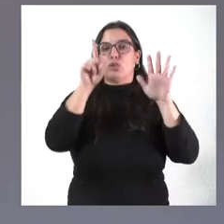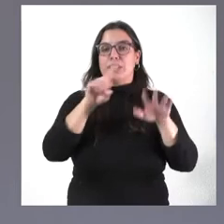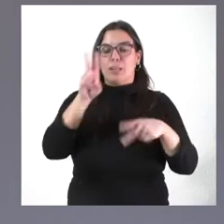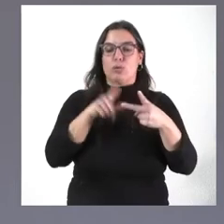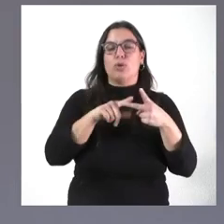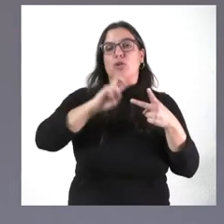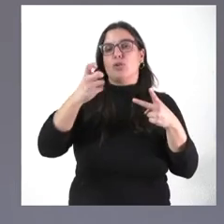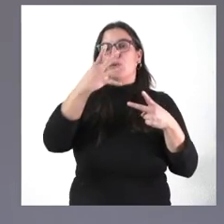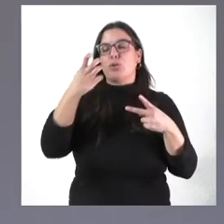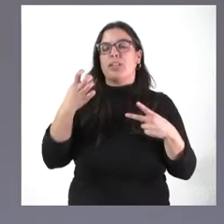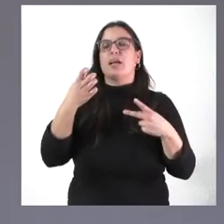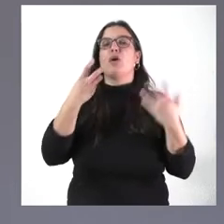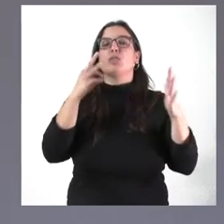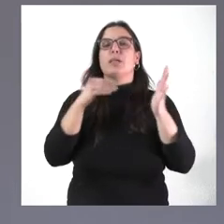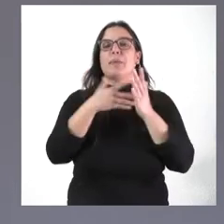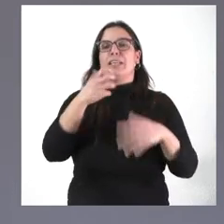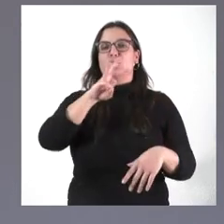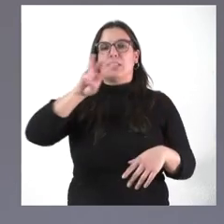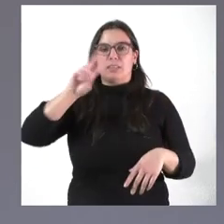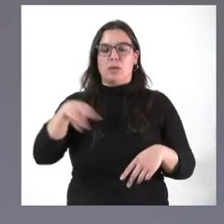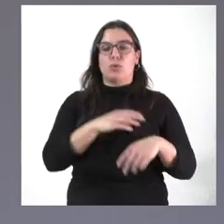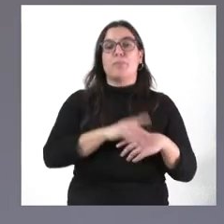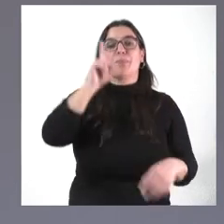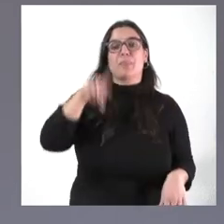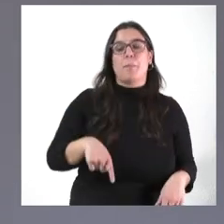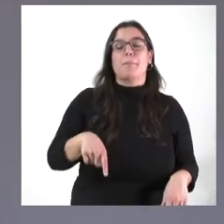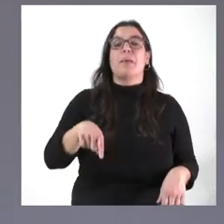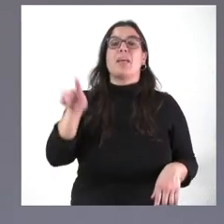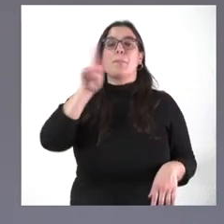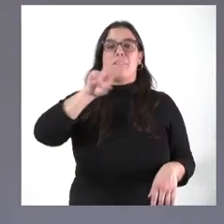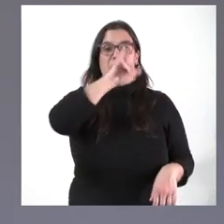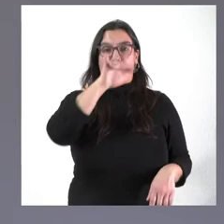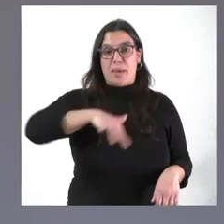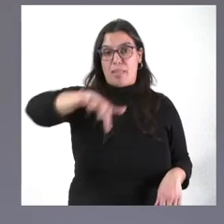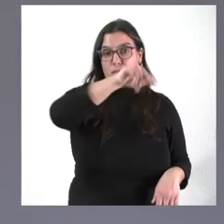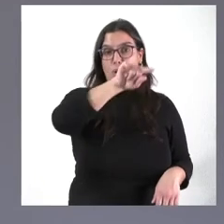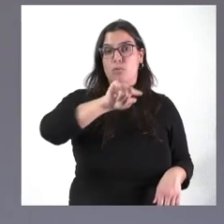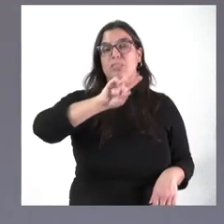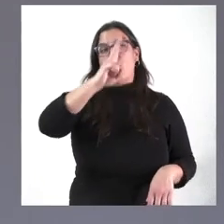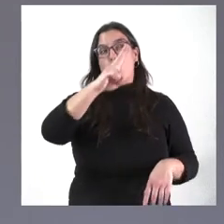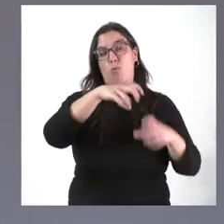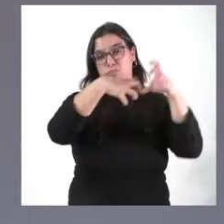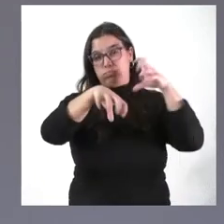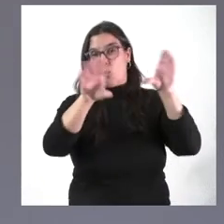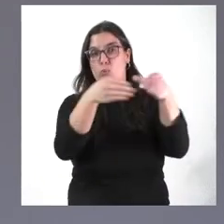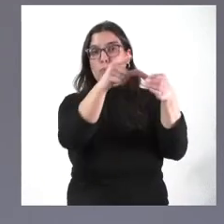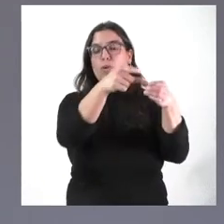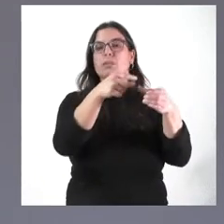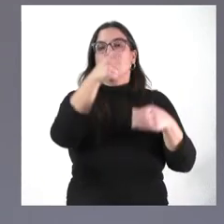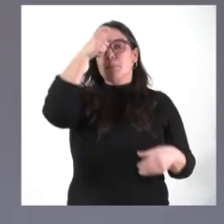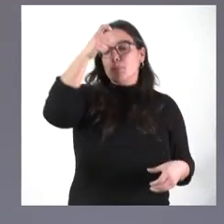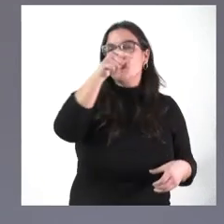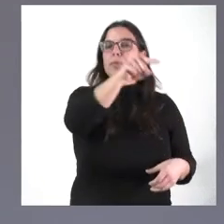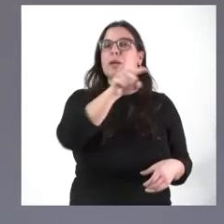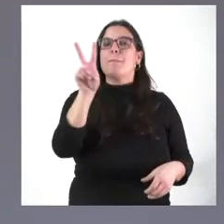485.593 euros y también para viajar en una quinta actuación de este segundo grupo o su grupo es en el término municipal de